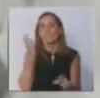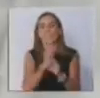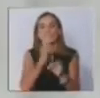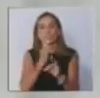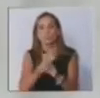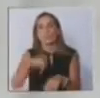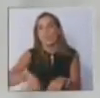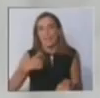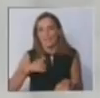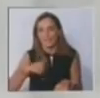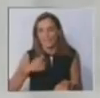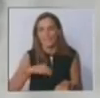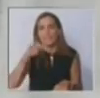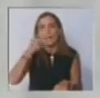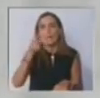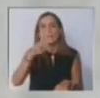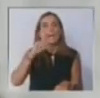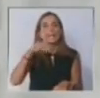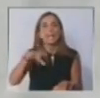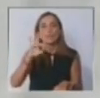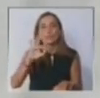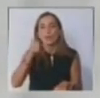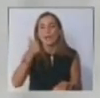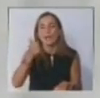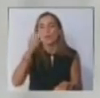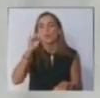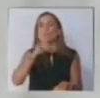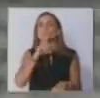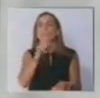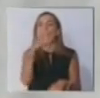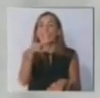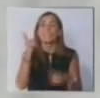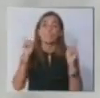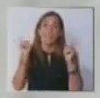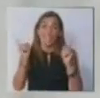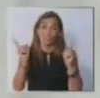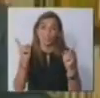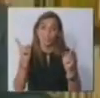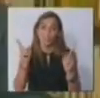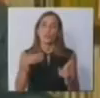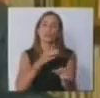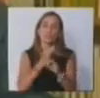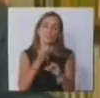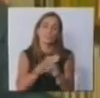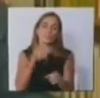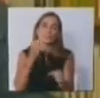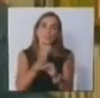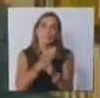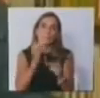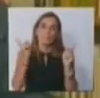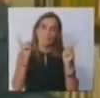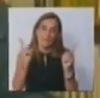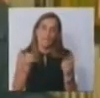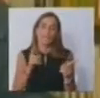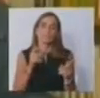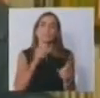Acosta. En 1932... obtuvo el título como maestro normal que le permitió ejercer el magisterio. En el